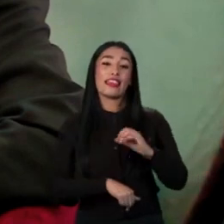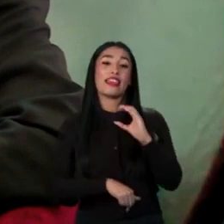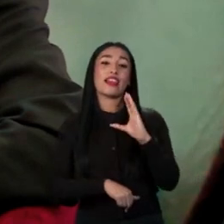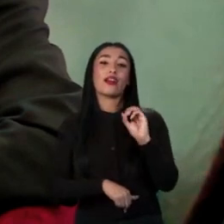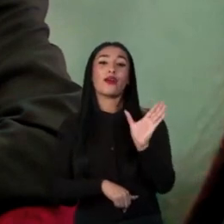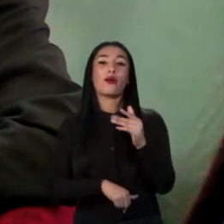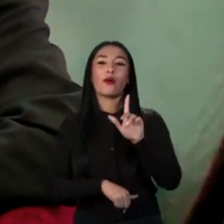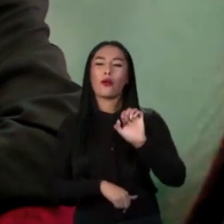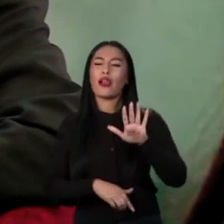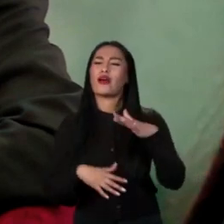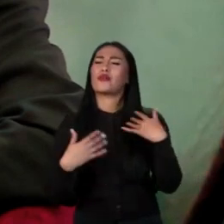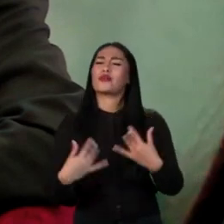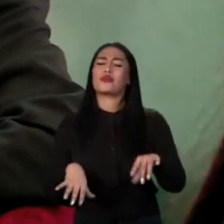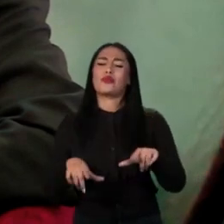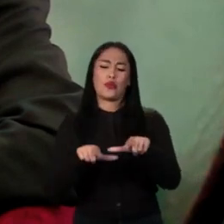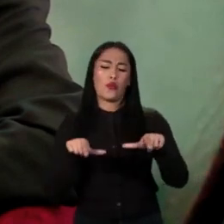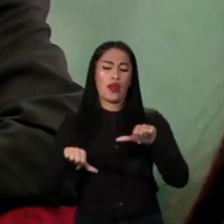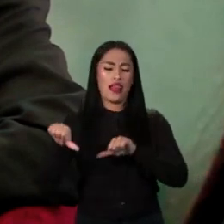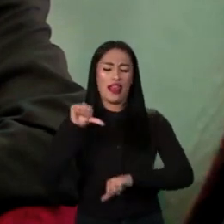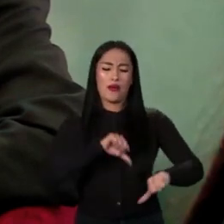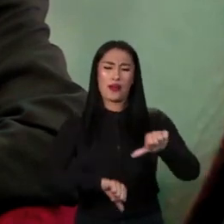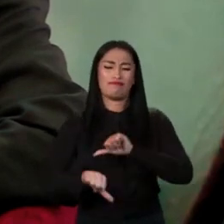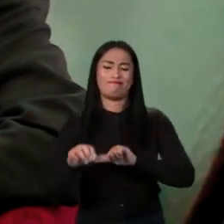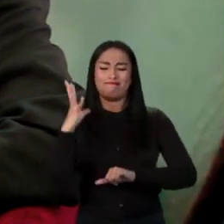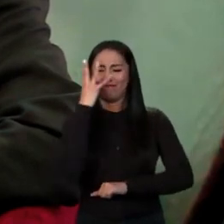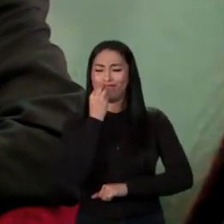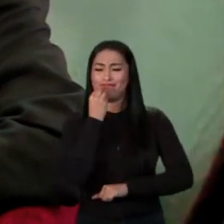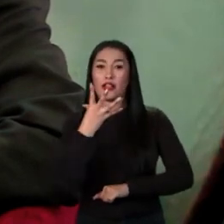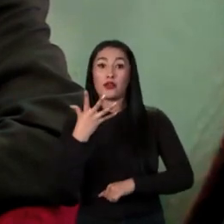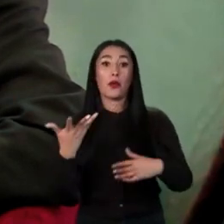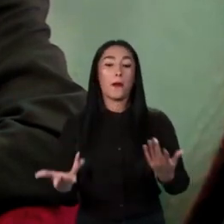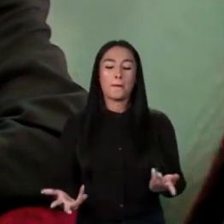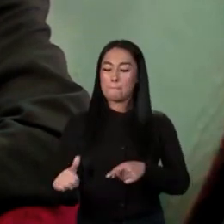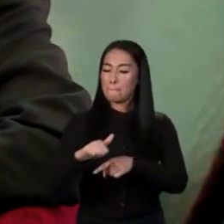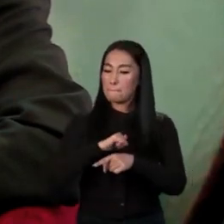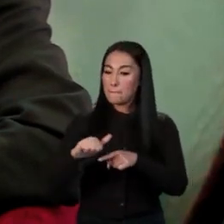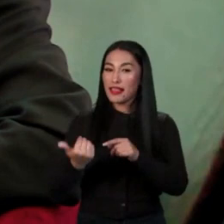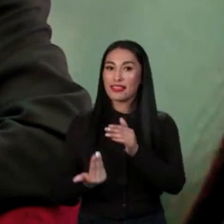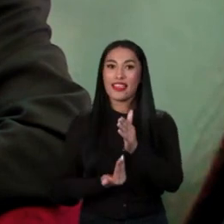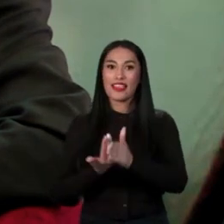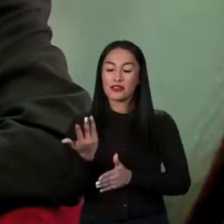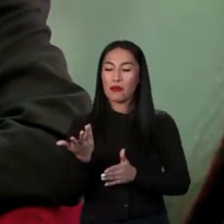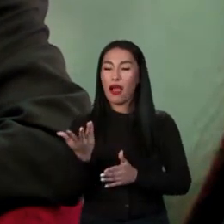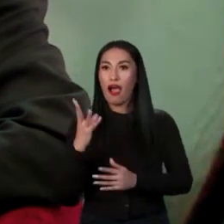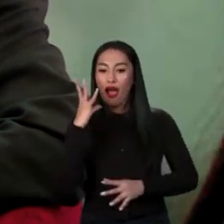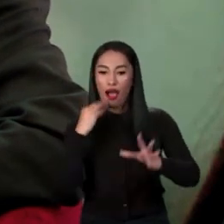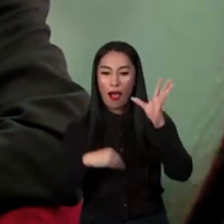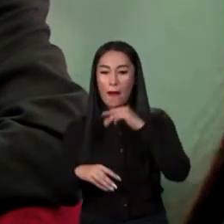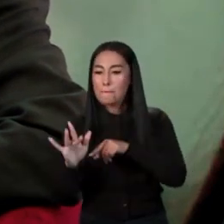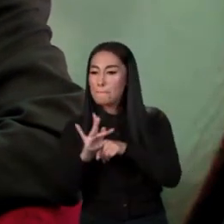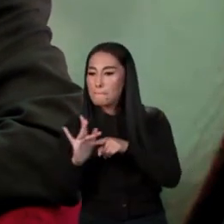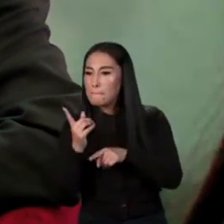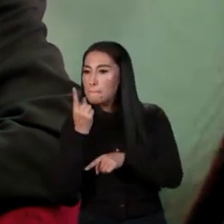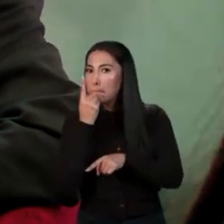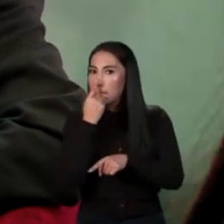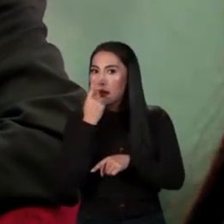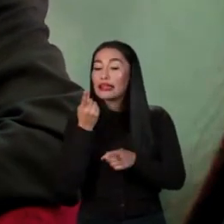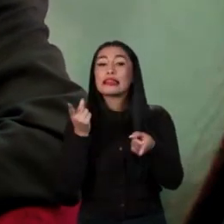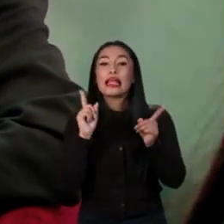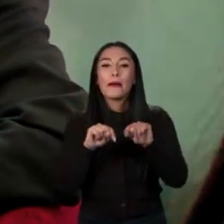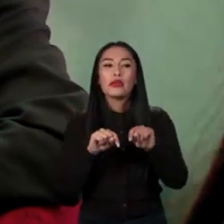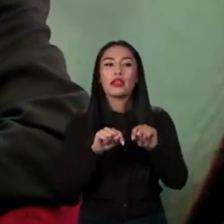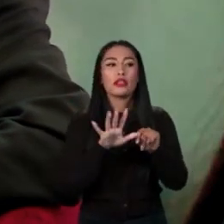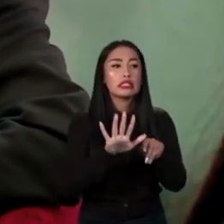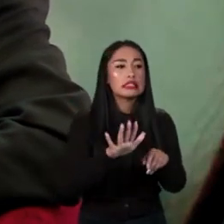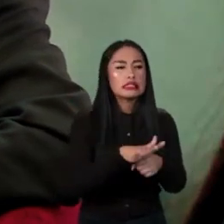ideas, buenas prácticas, dar también un espacio para escuchar los dolores, las inquietudes